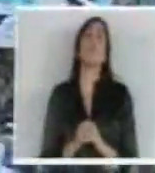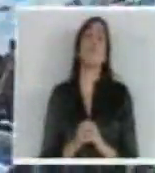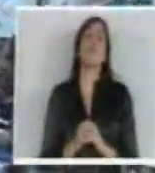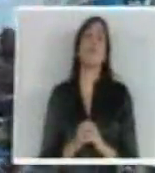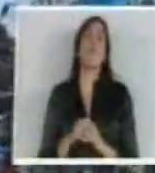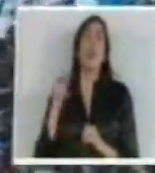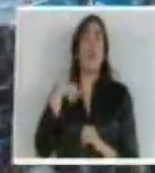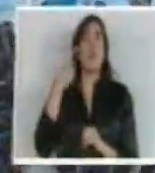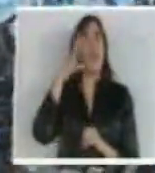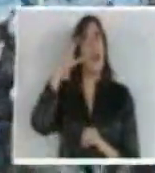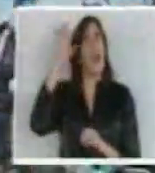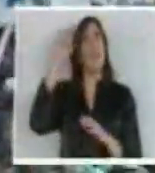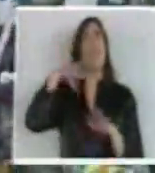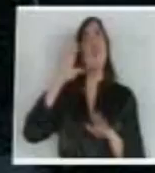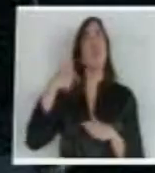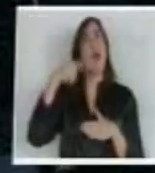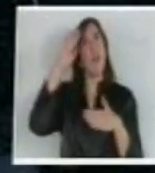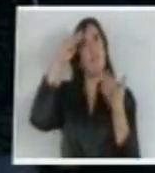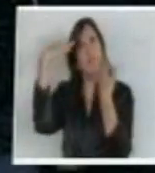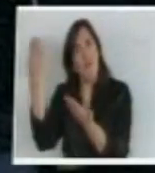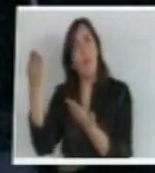donde recordamos a nuestros patriotas,